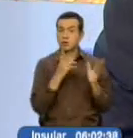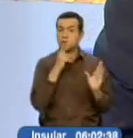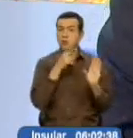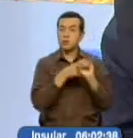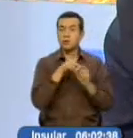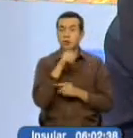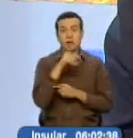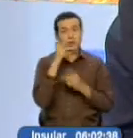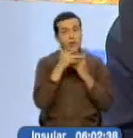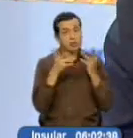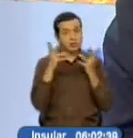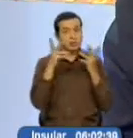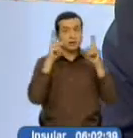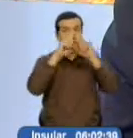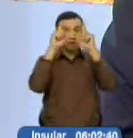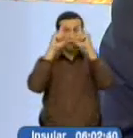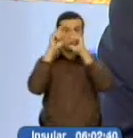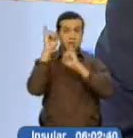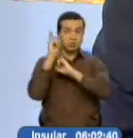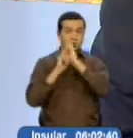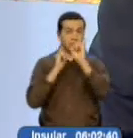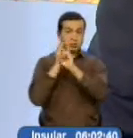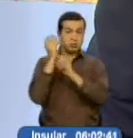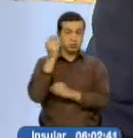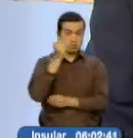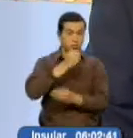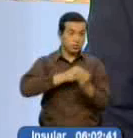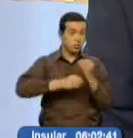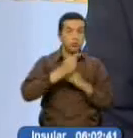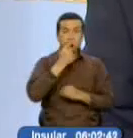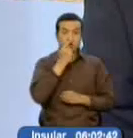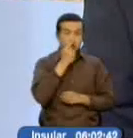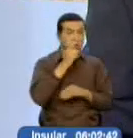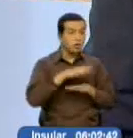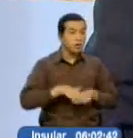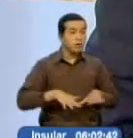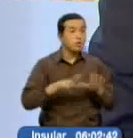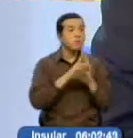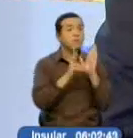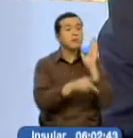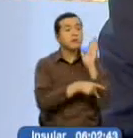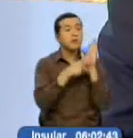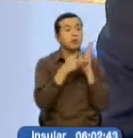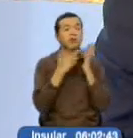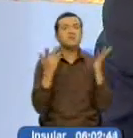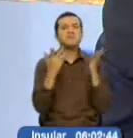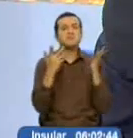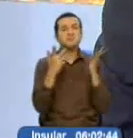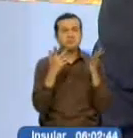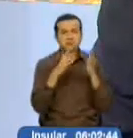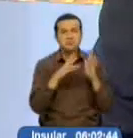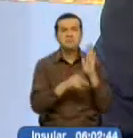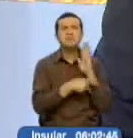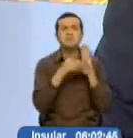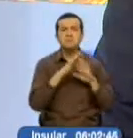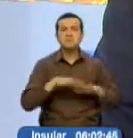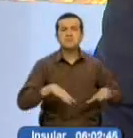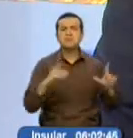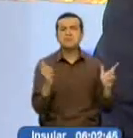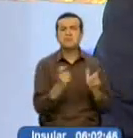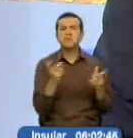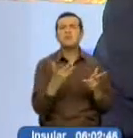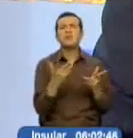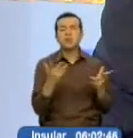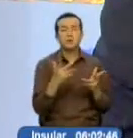presencia de posibles inversionistas o de inversionistas extranjeros interesados en los campos menores. ¿Qué es esto de los campos menores? Lo vamos a desarrollar con el señor